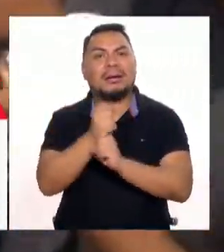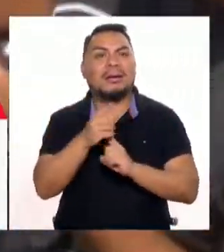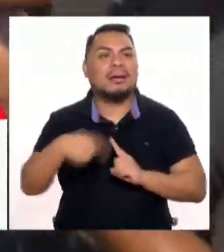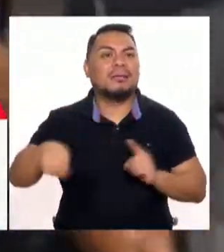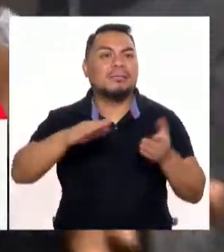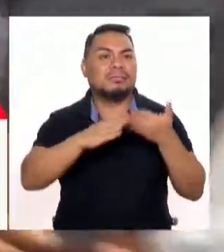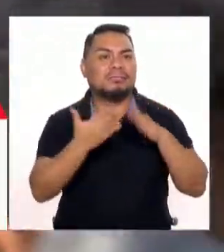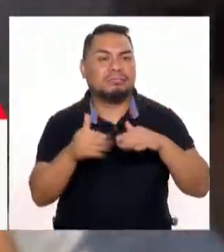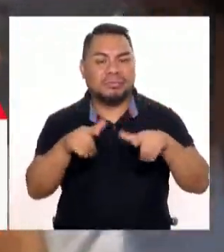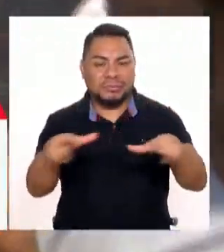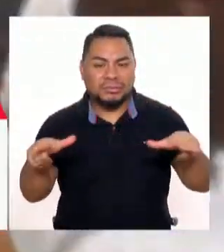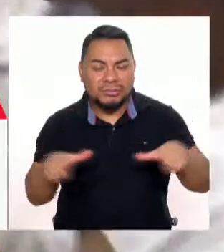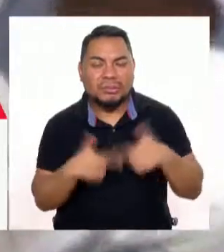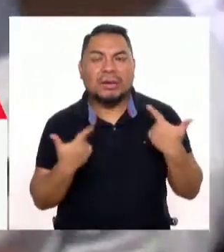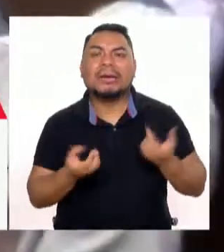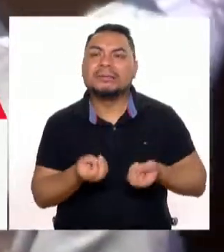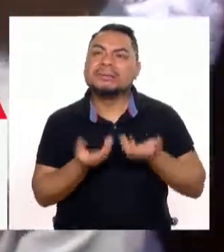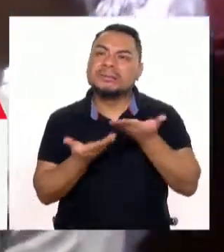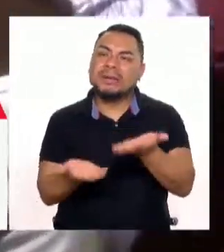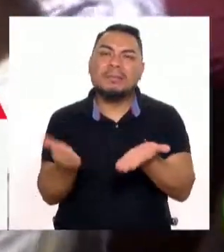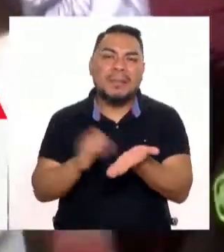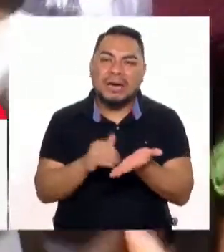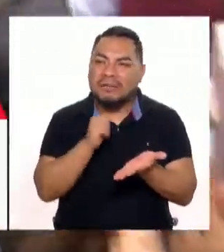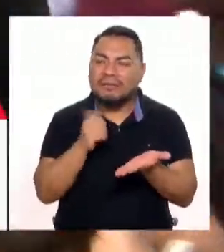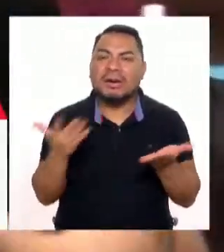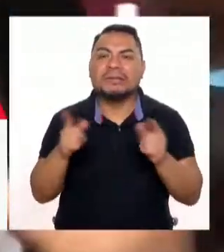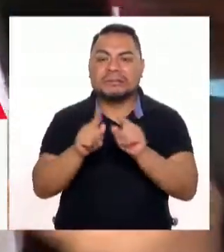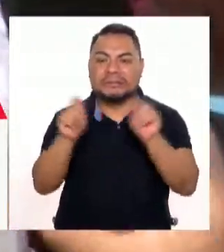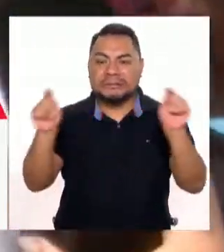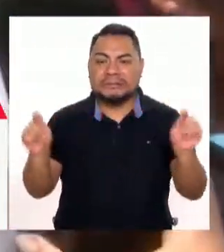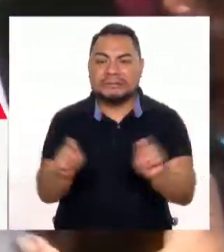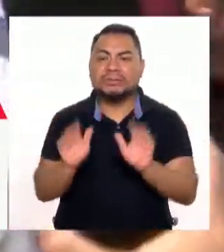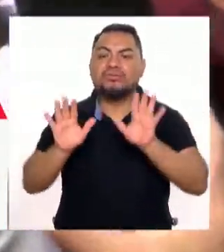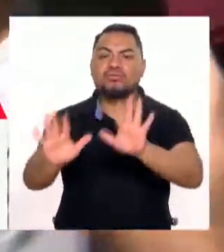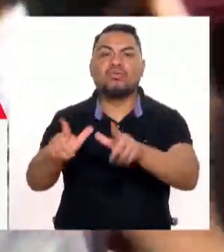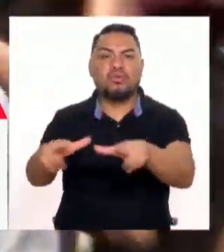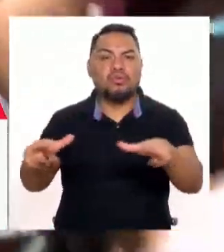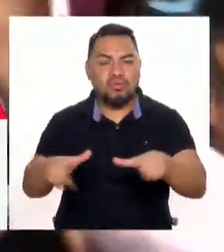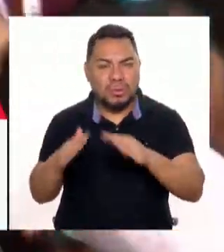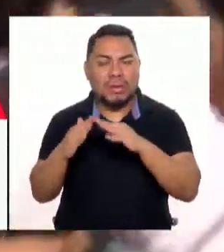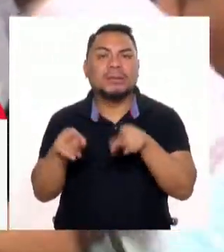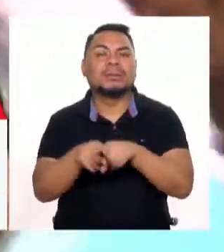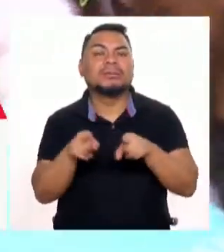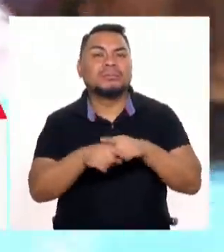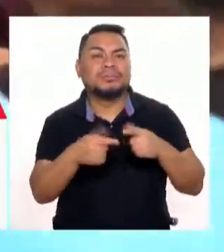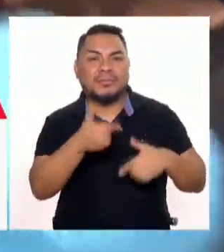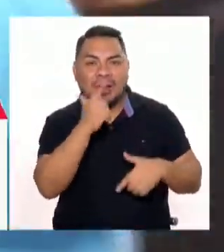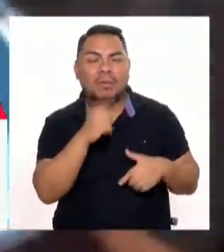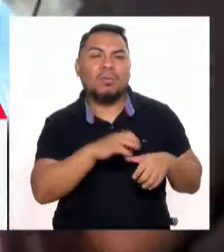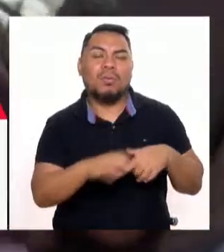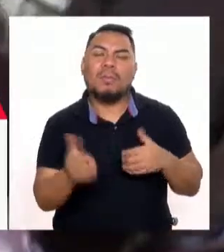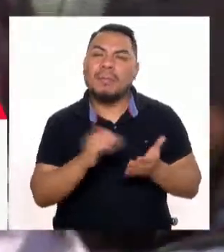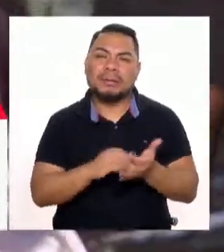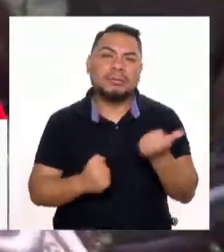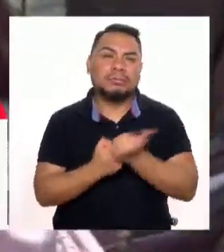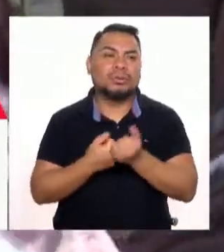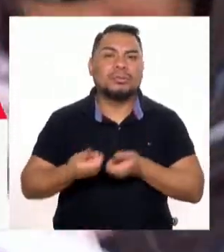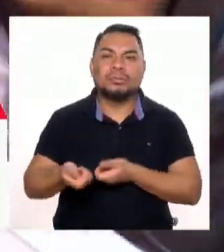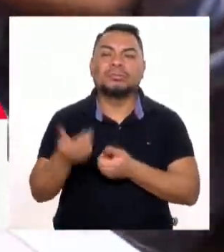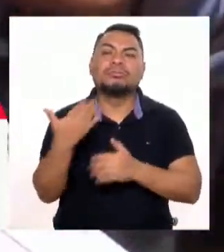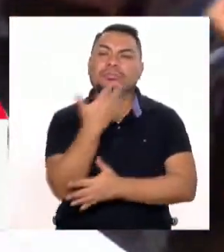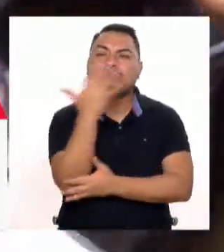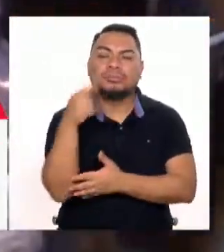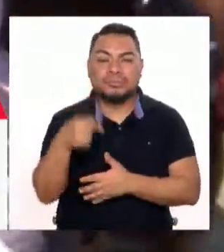pobladores de saneamiento básico de sustitulación de sus tierras de los agricultores más apoyo a la agricultura porque